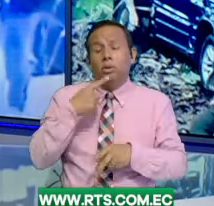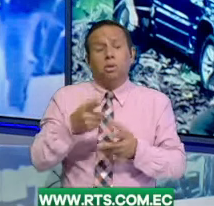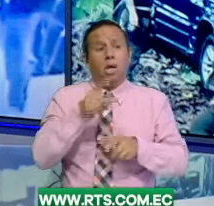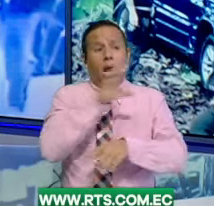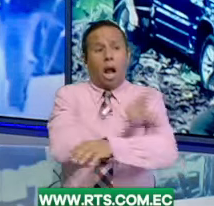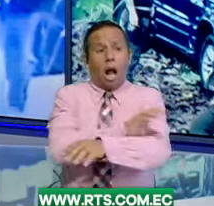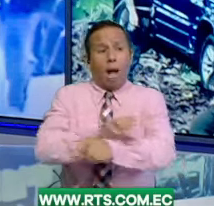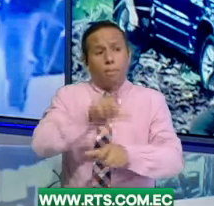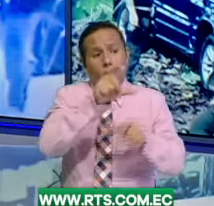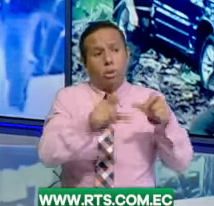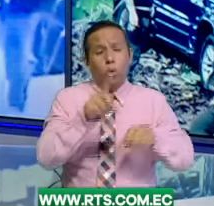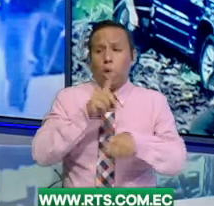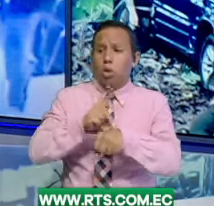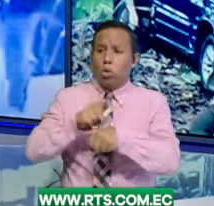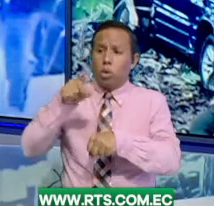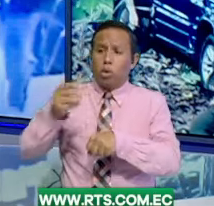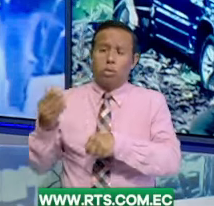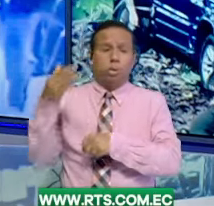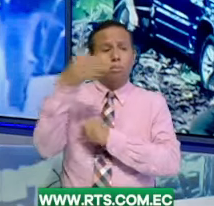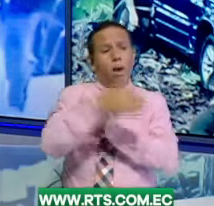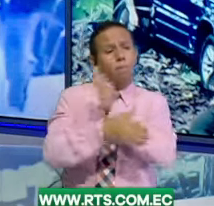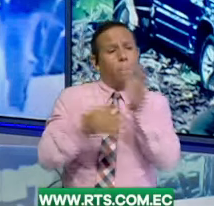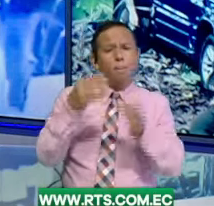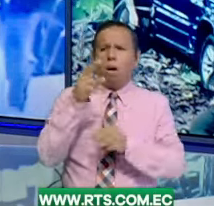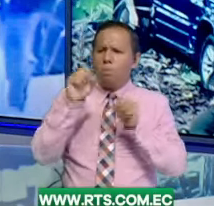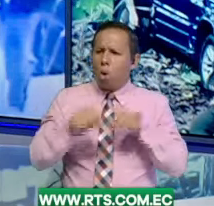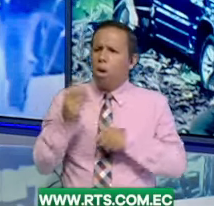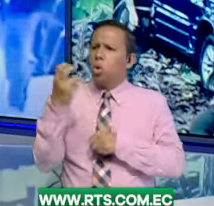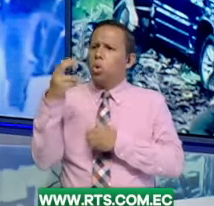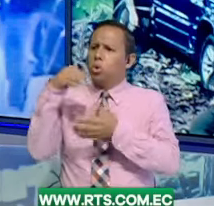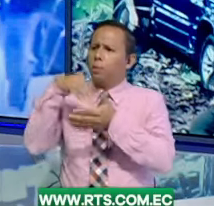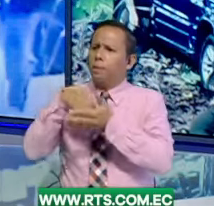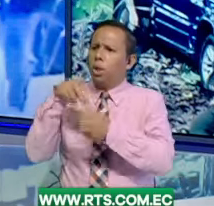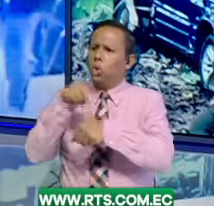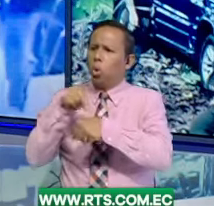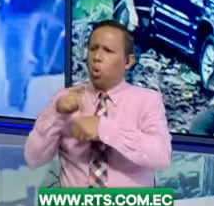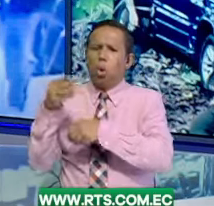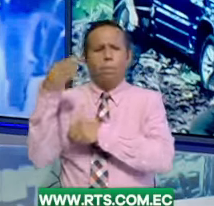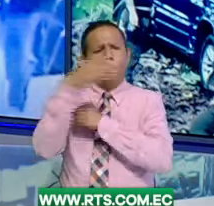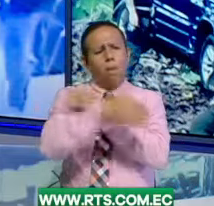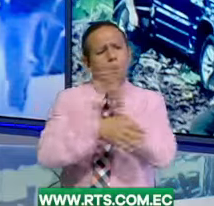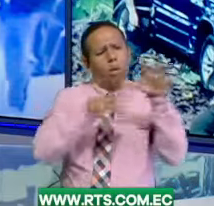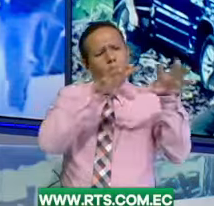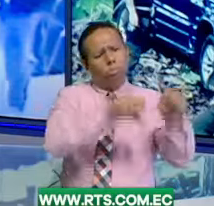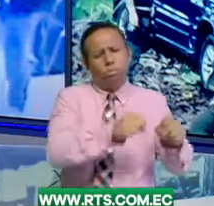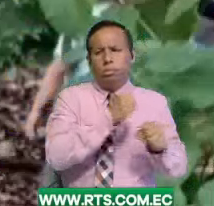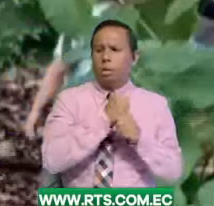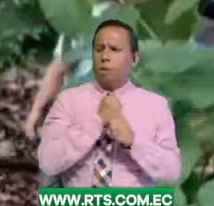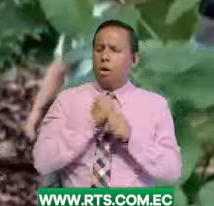optativa para que más de 12000 médicos desempleados puedan ocupar esas